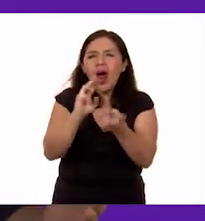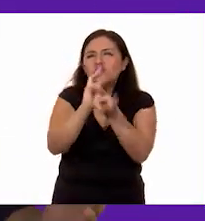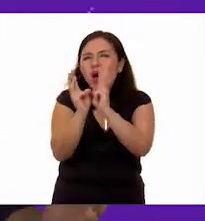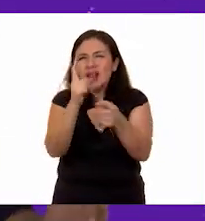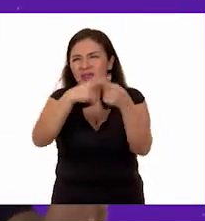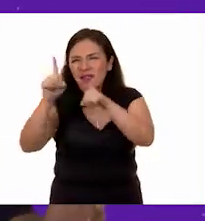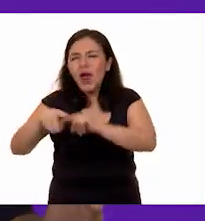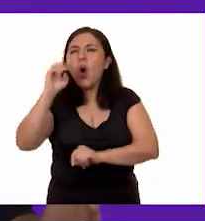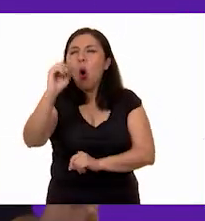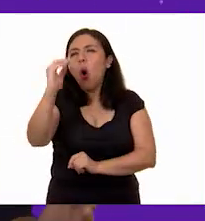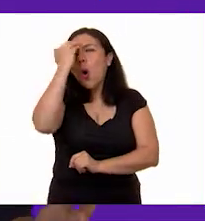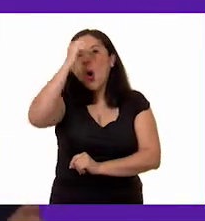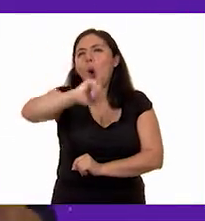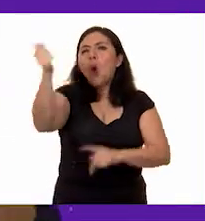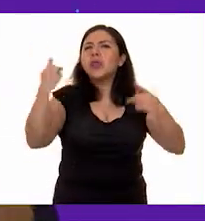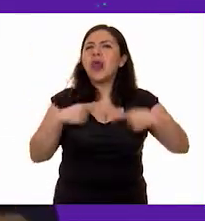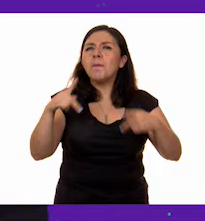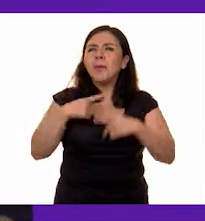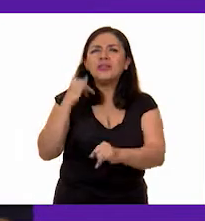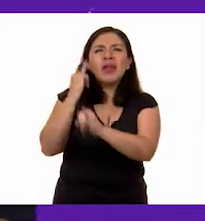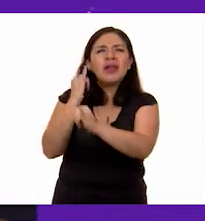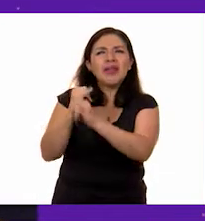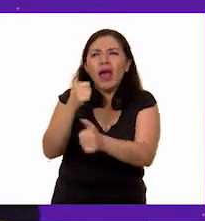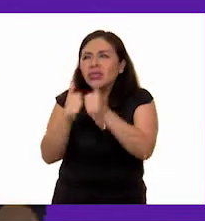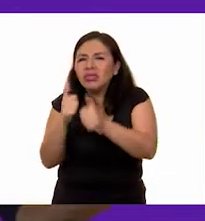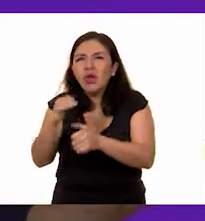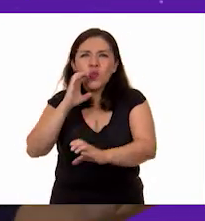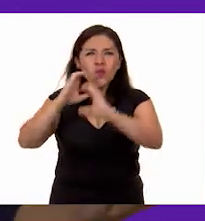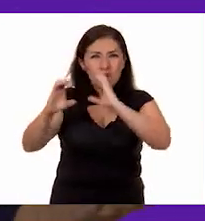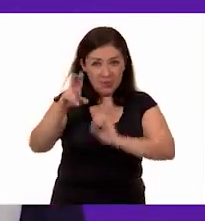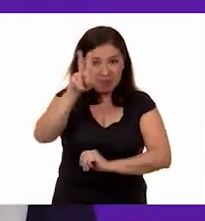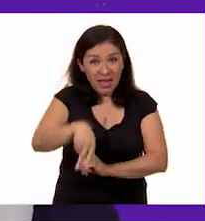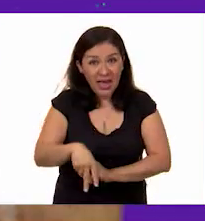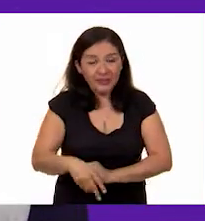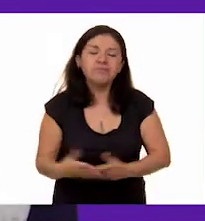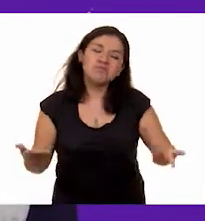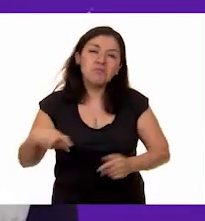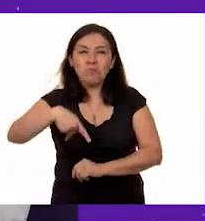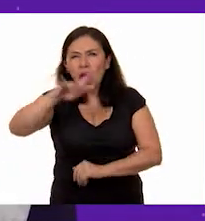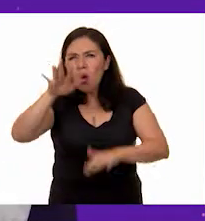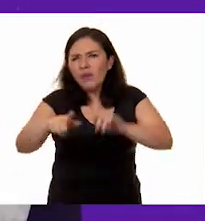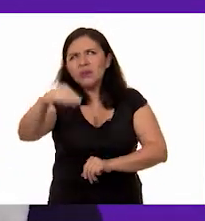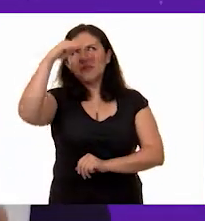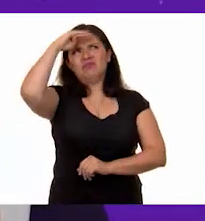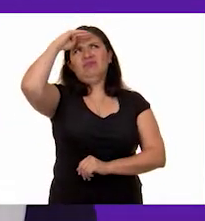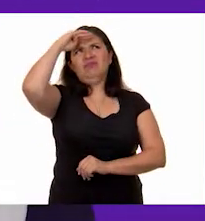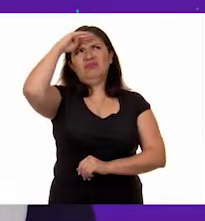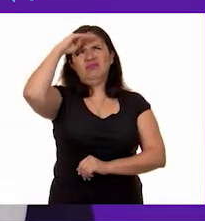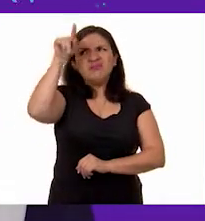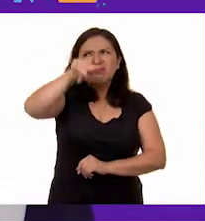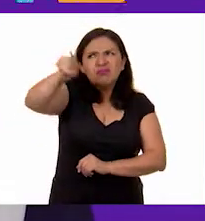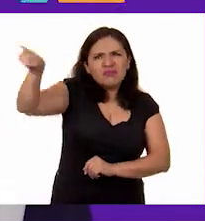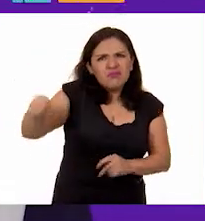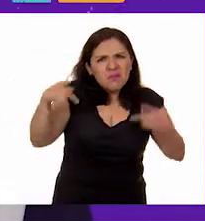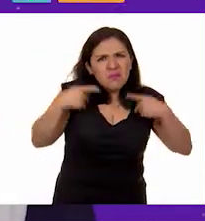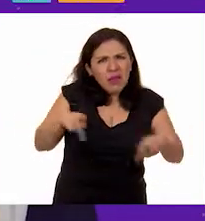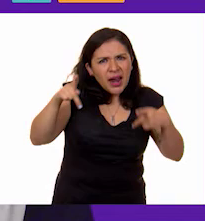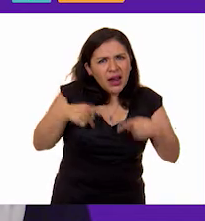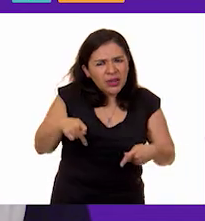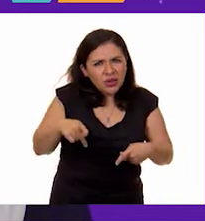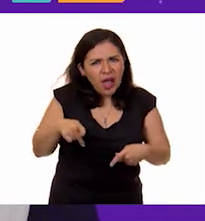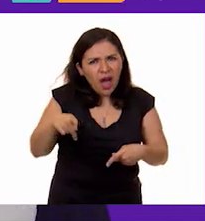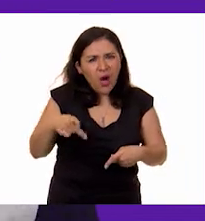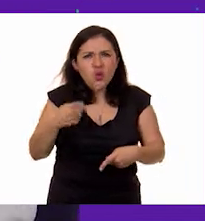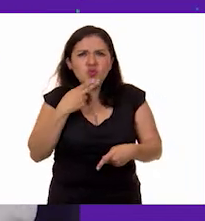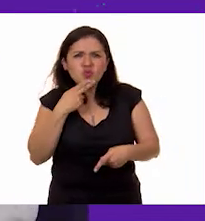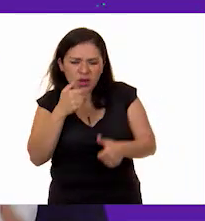como interactuado con otros cibernautas en las redes sociales. ¿No es así? ¿Pero alguna vez te has preguntado si todo aquel que está detrás de una